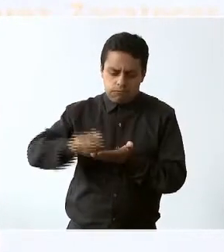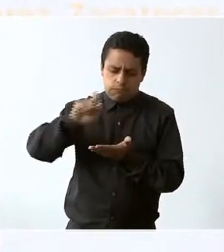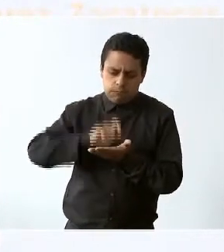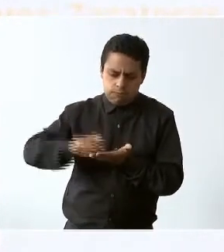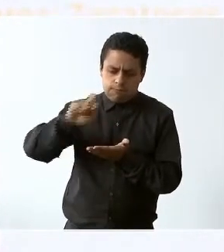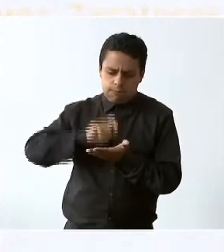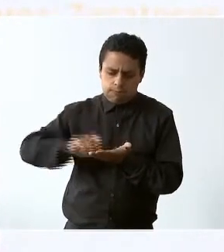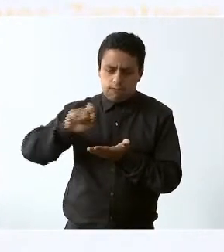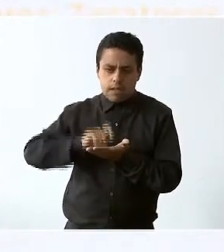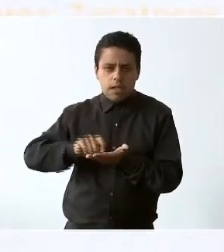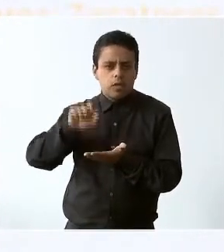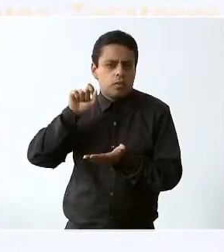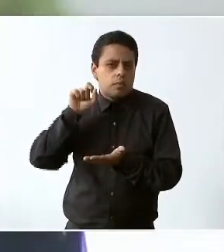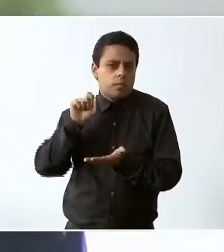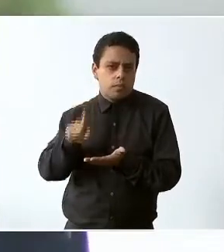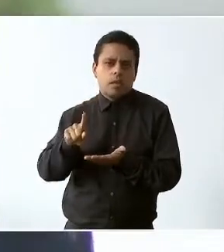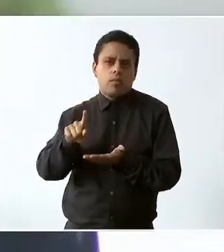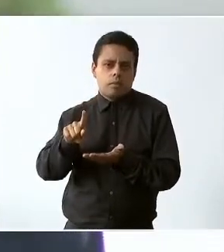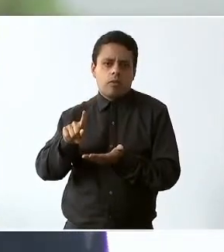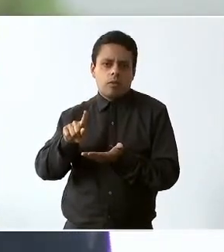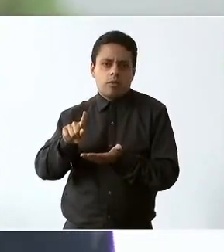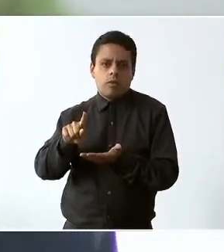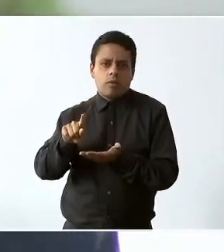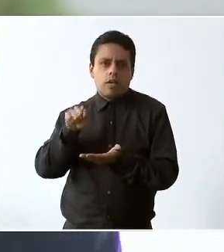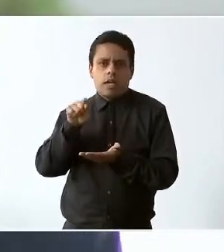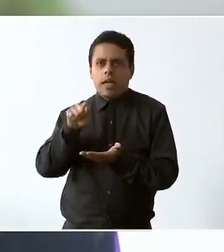con el mismo motivo que hoy nos reúne: